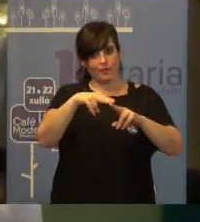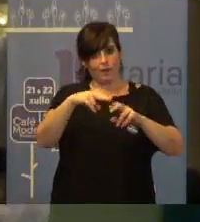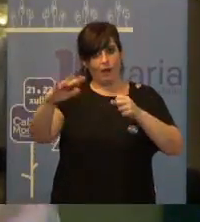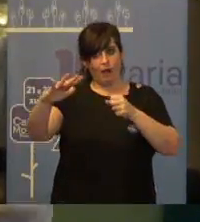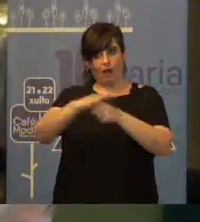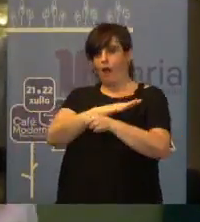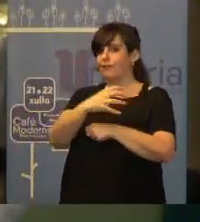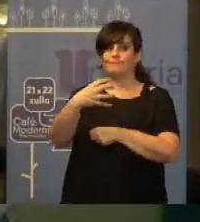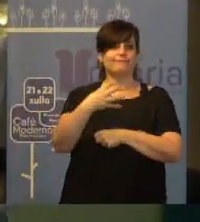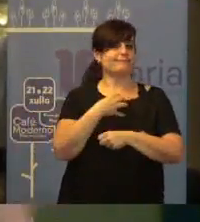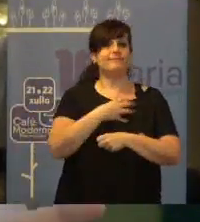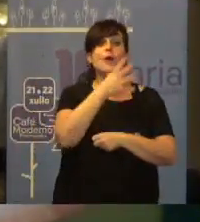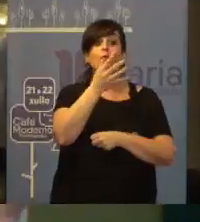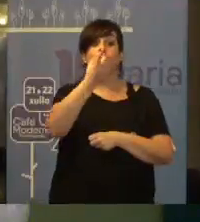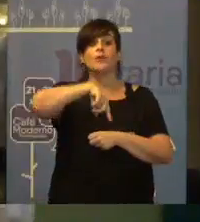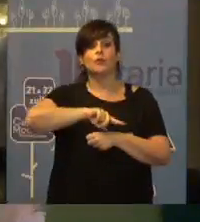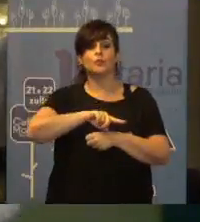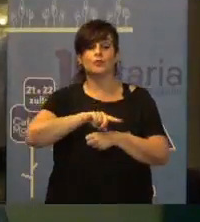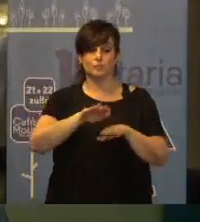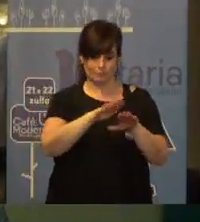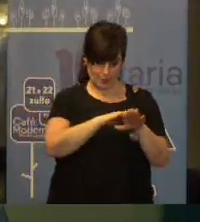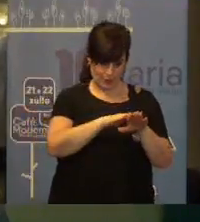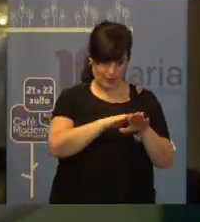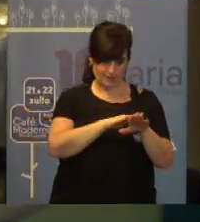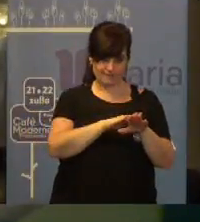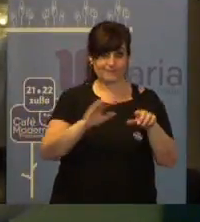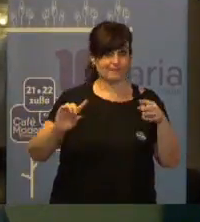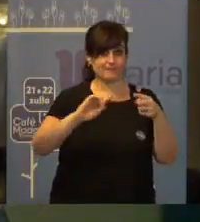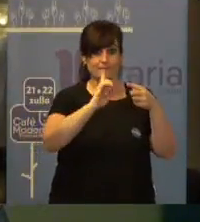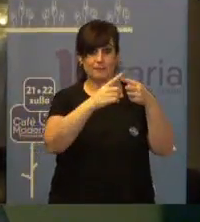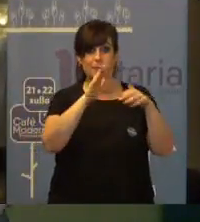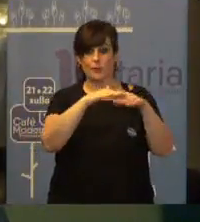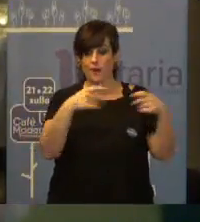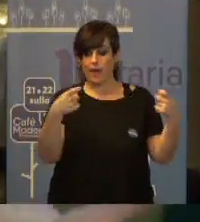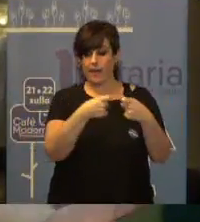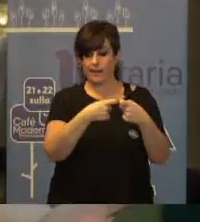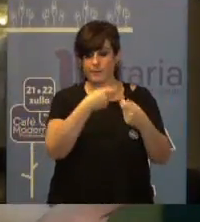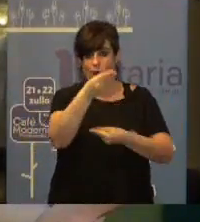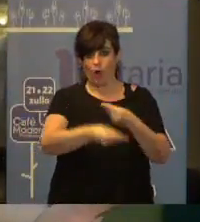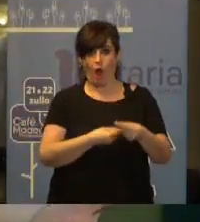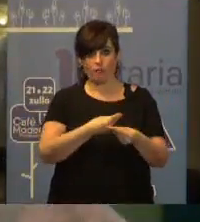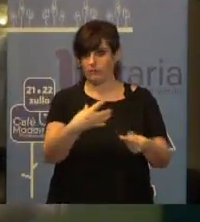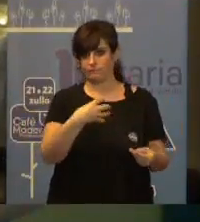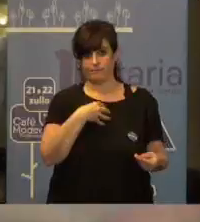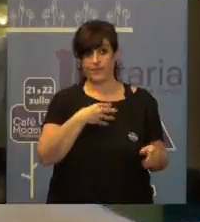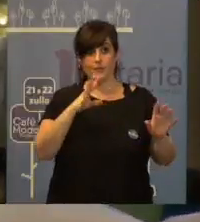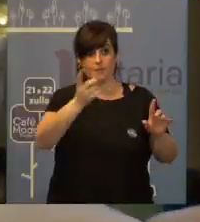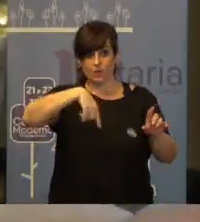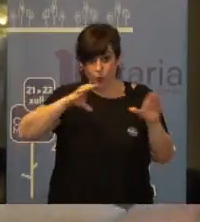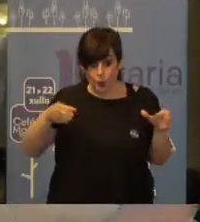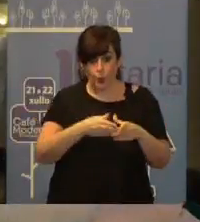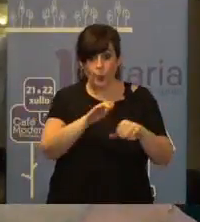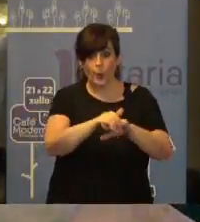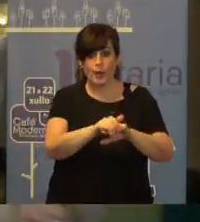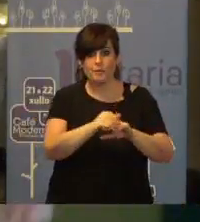non estamos aquí, desculpádeme, desde logo non estamos para facer enemigos, pero nós non somos un grupo de amigos, aínda que